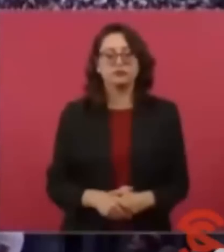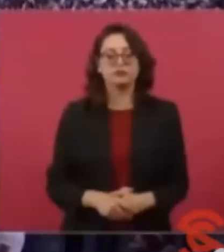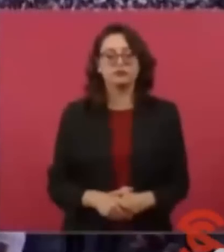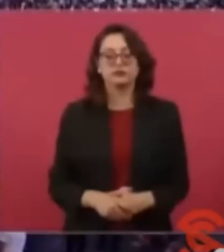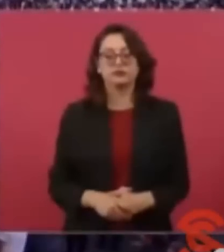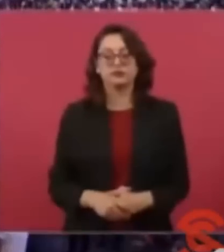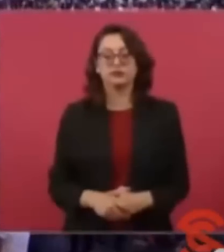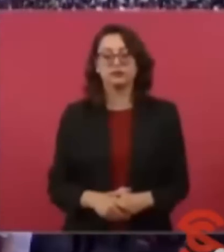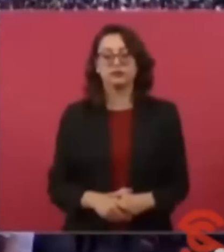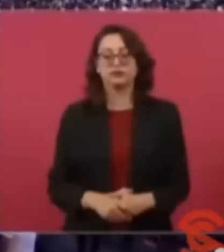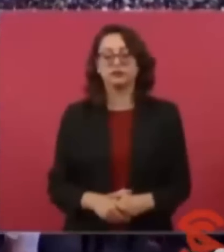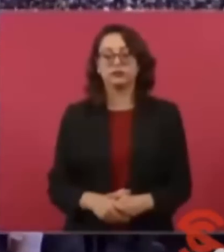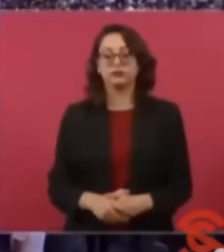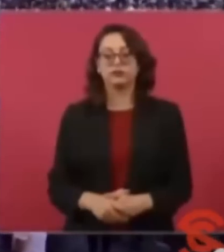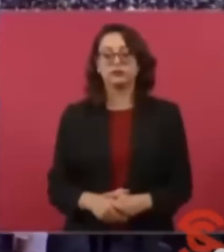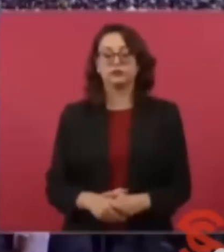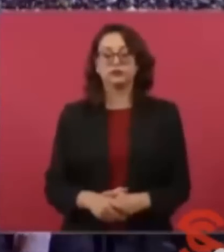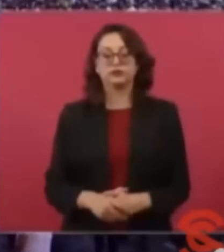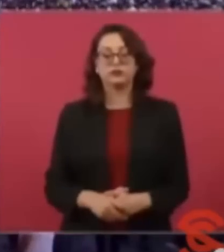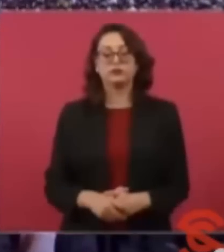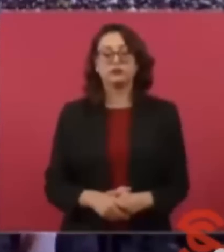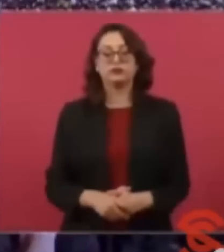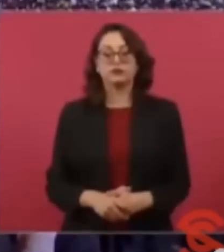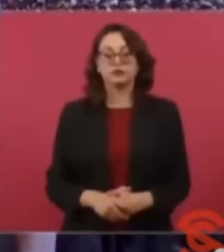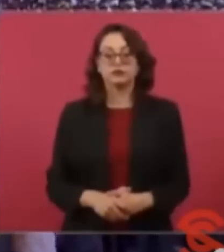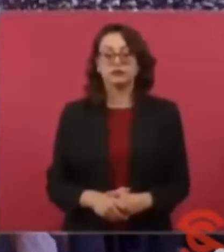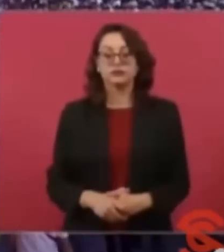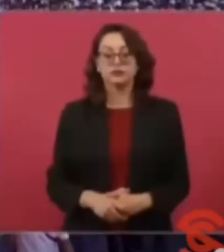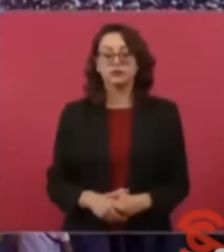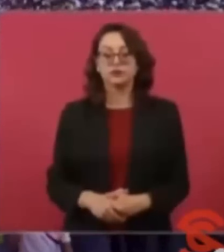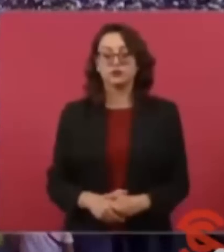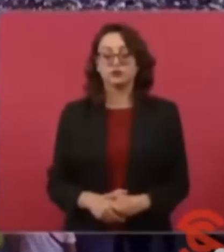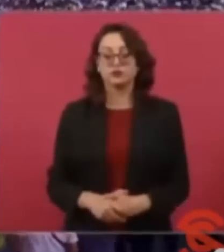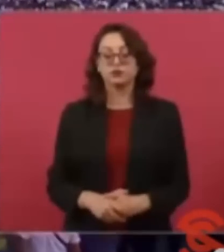estamos fomentando el deporte